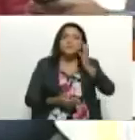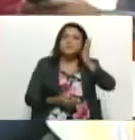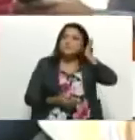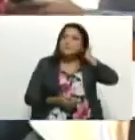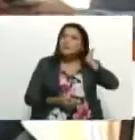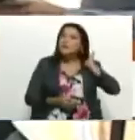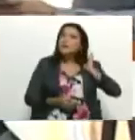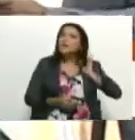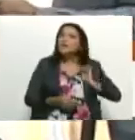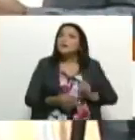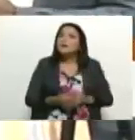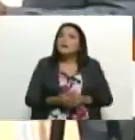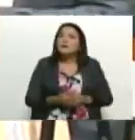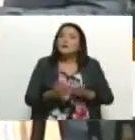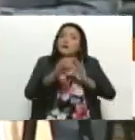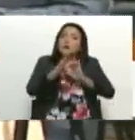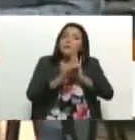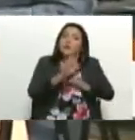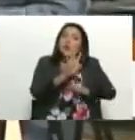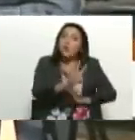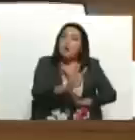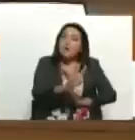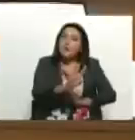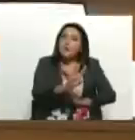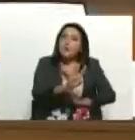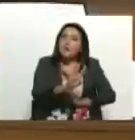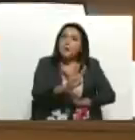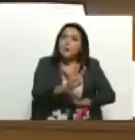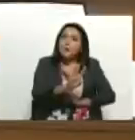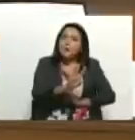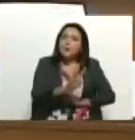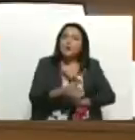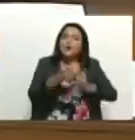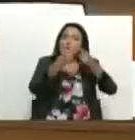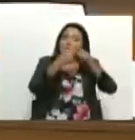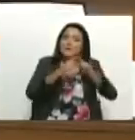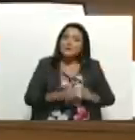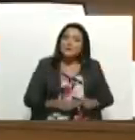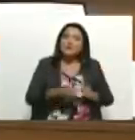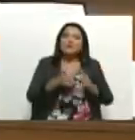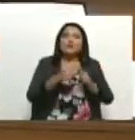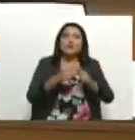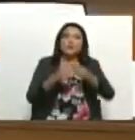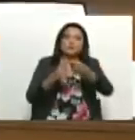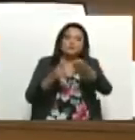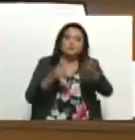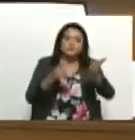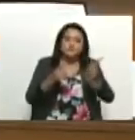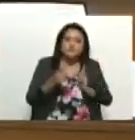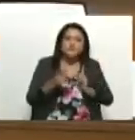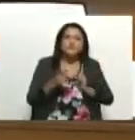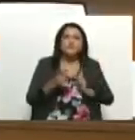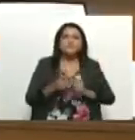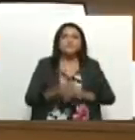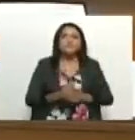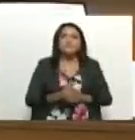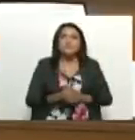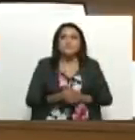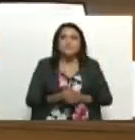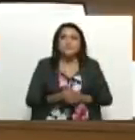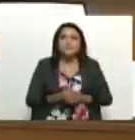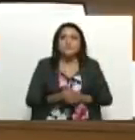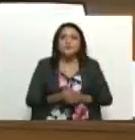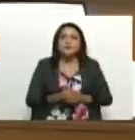capítulo 4 incluye las disposiciones relacionadas con la administración y destino de los bienes sujetos a la extinción de dominio. Como una innovación